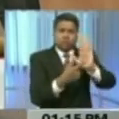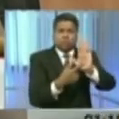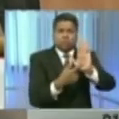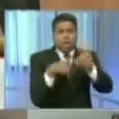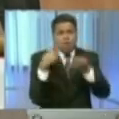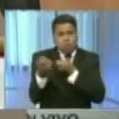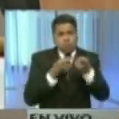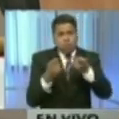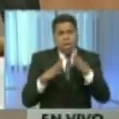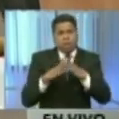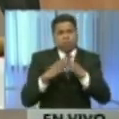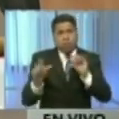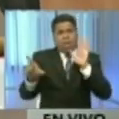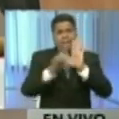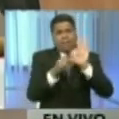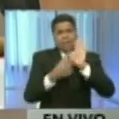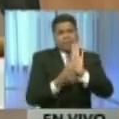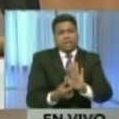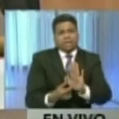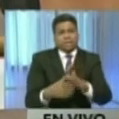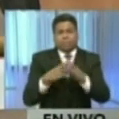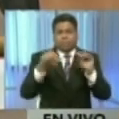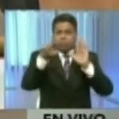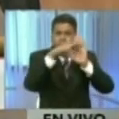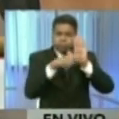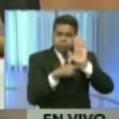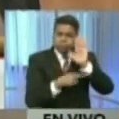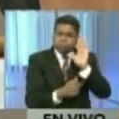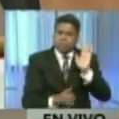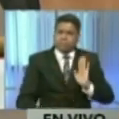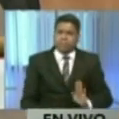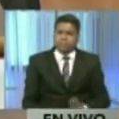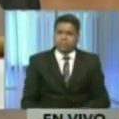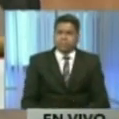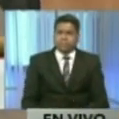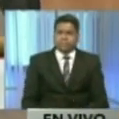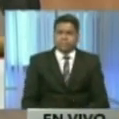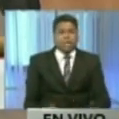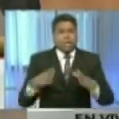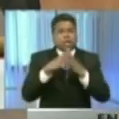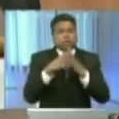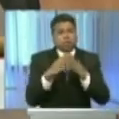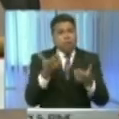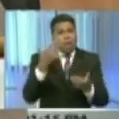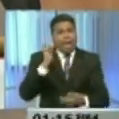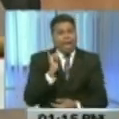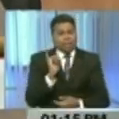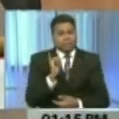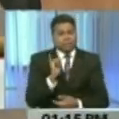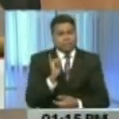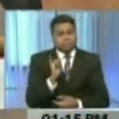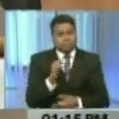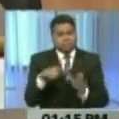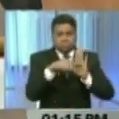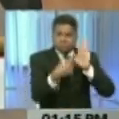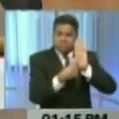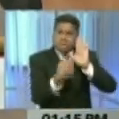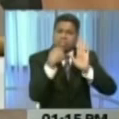regulado por las leyes y por los reglamentos sobre los cuales se tiene competencia. Y allí está muy